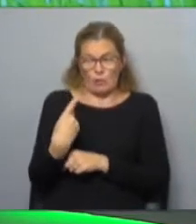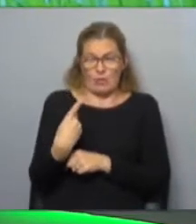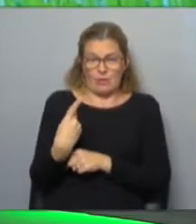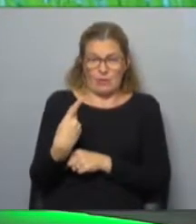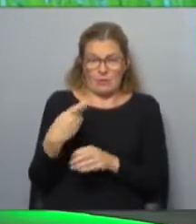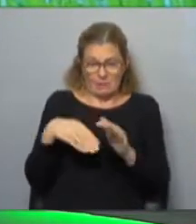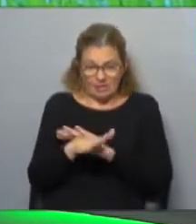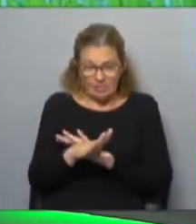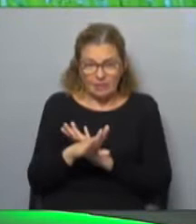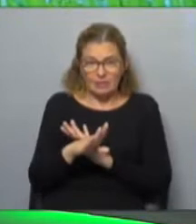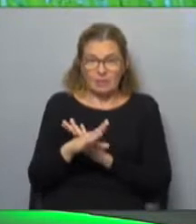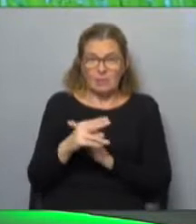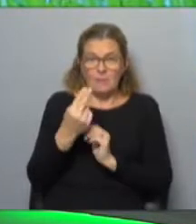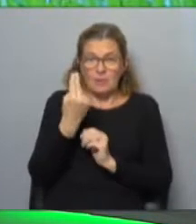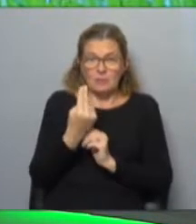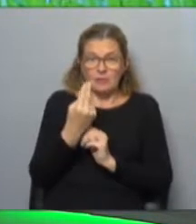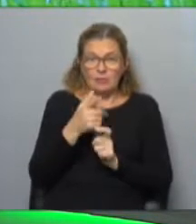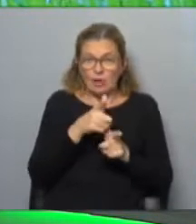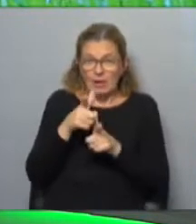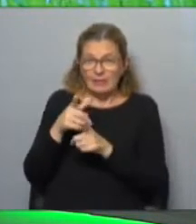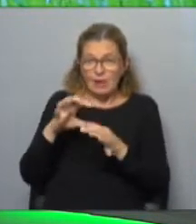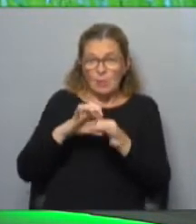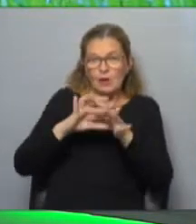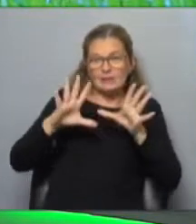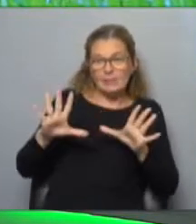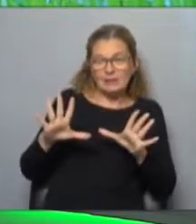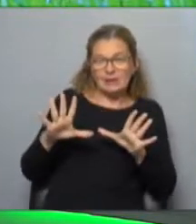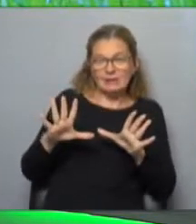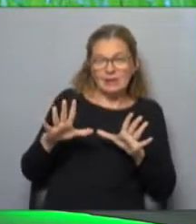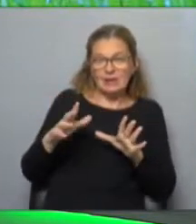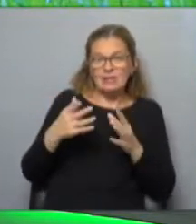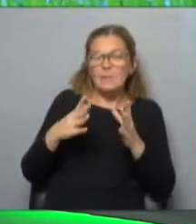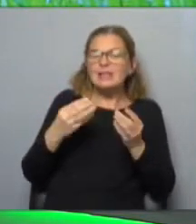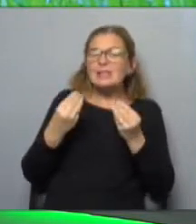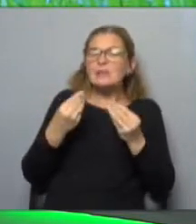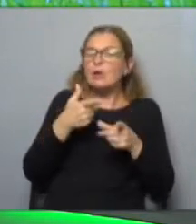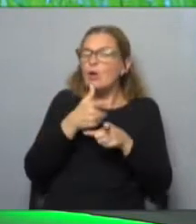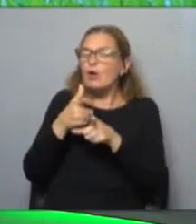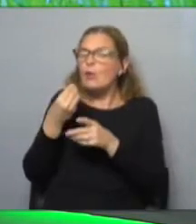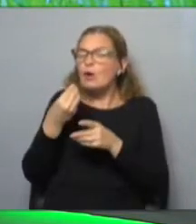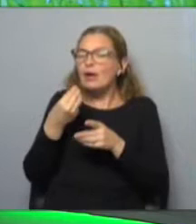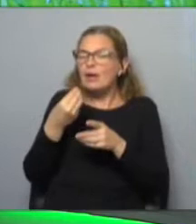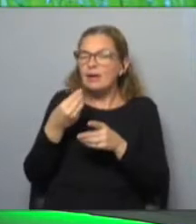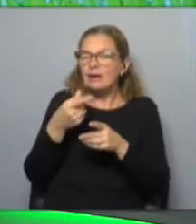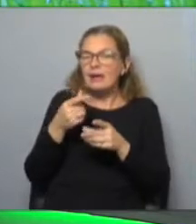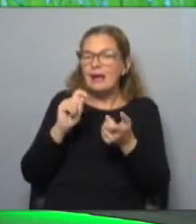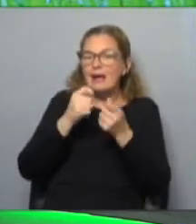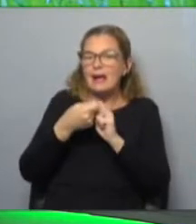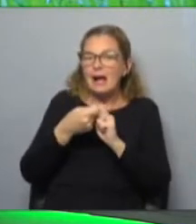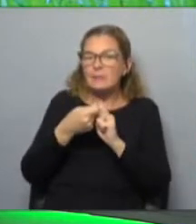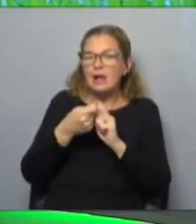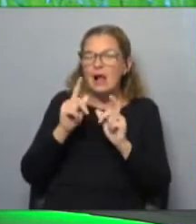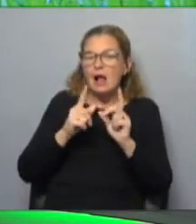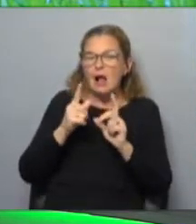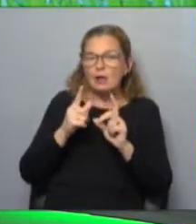terreno. Además, los permisos de caza pasan a ser independientes del tipo de arma y cambian las vigencias en los permisos que en algunas